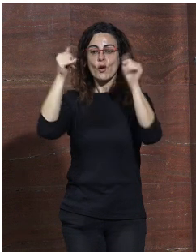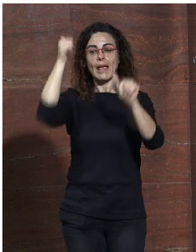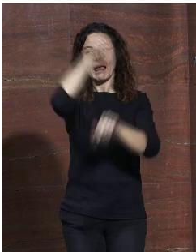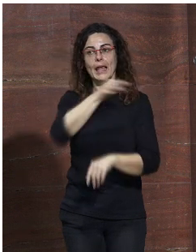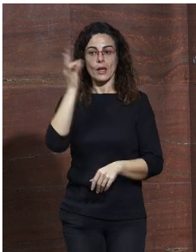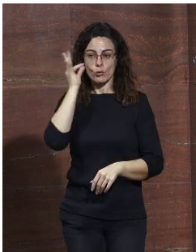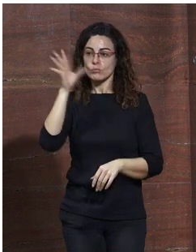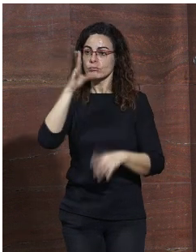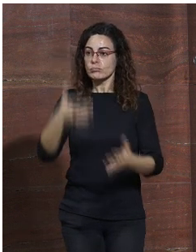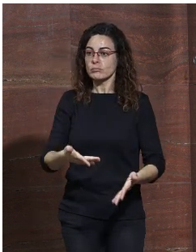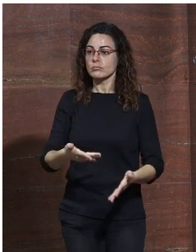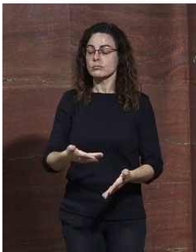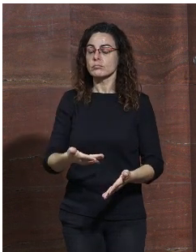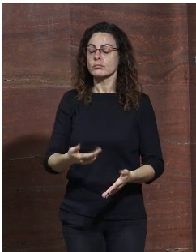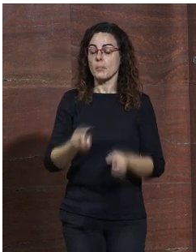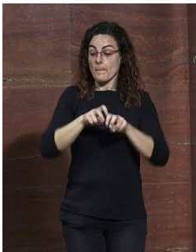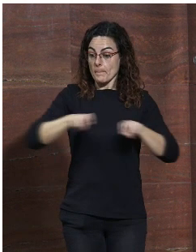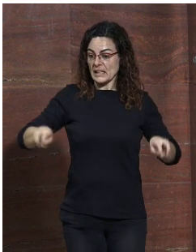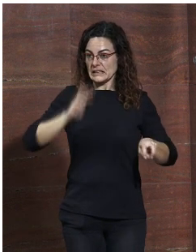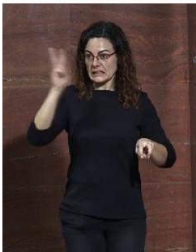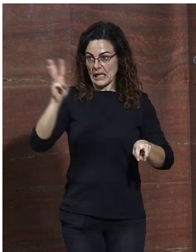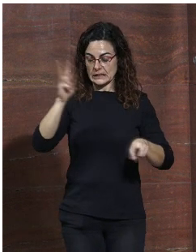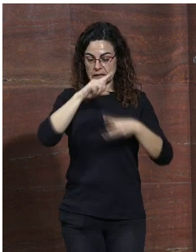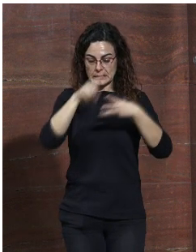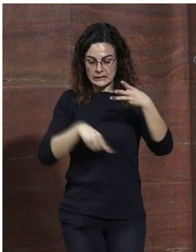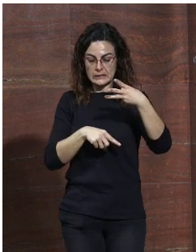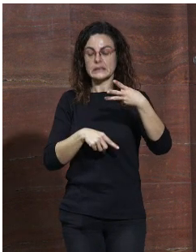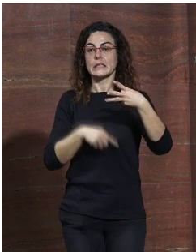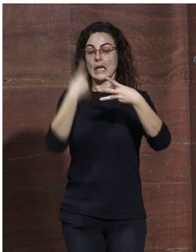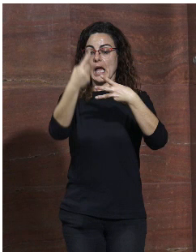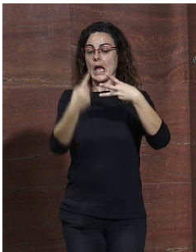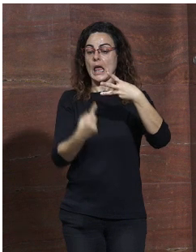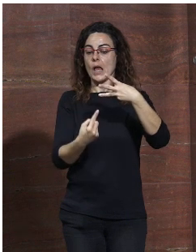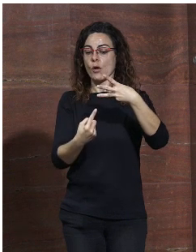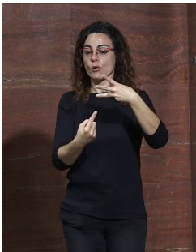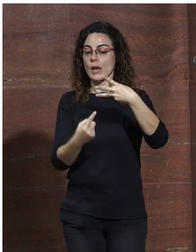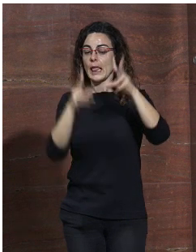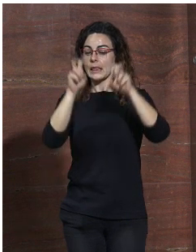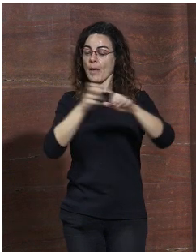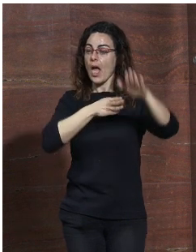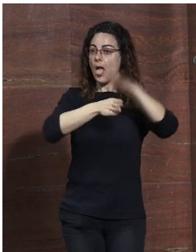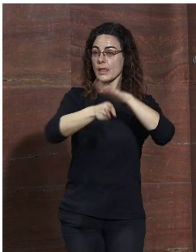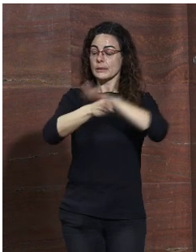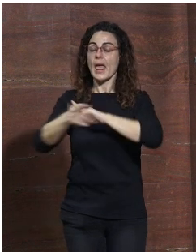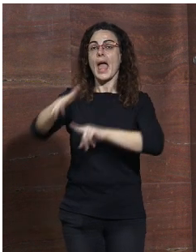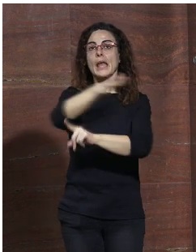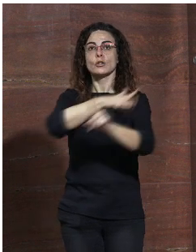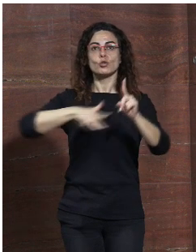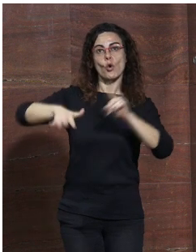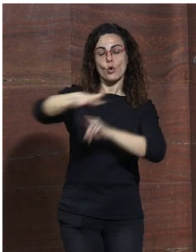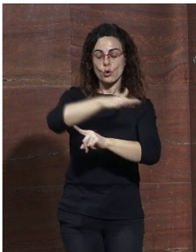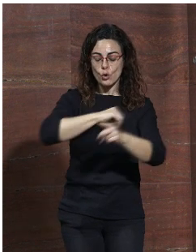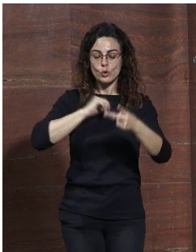Vamos a contar con 3 mesas redondas donde se va a abordar la accesibilidad en los entornos,